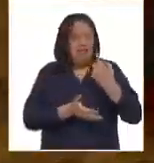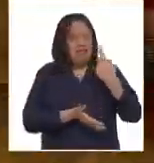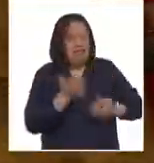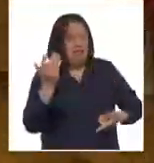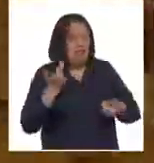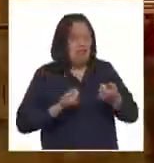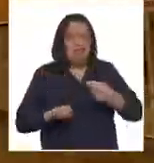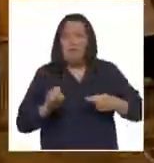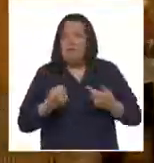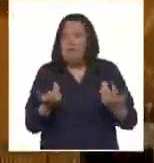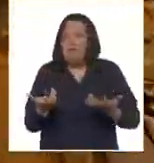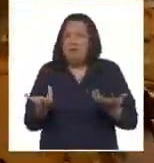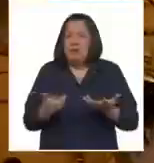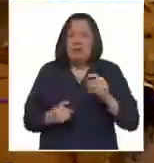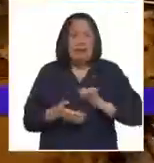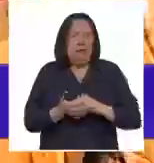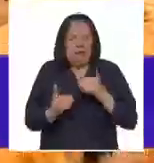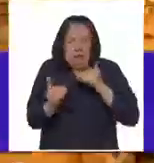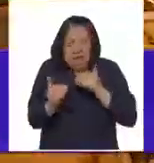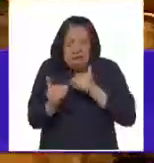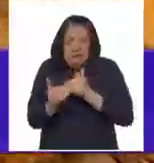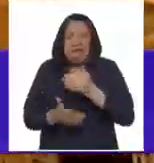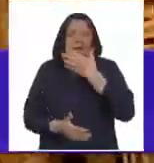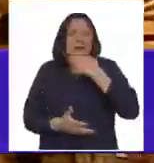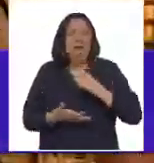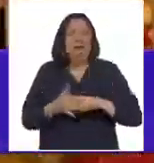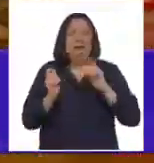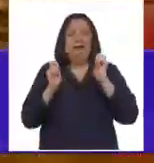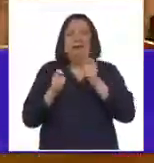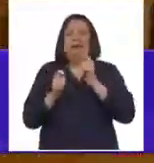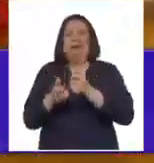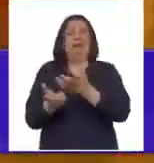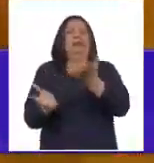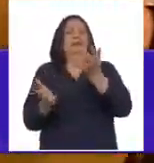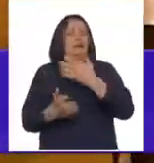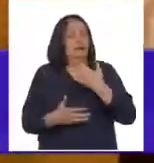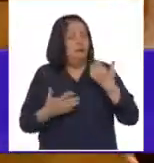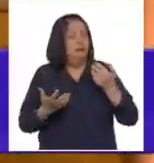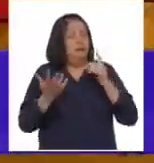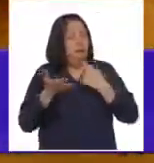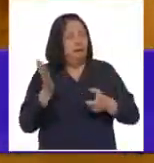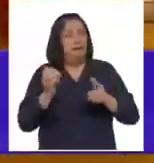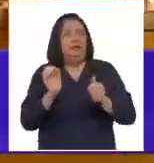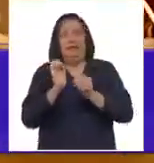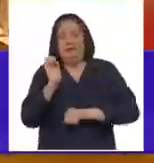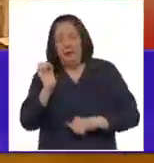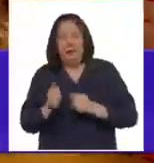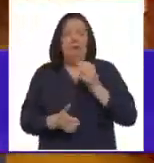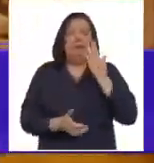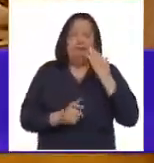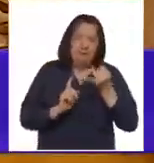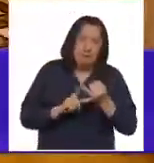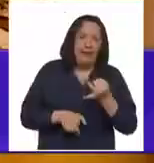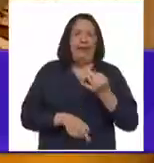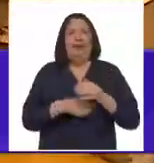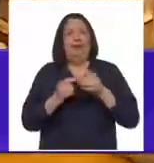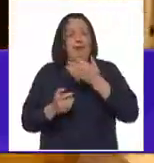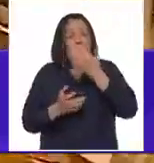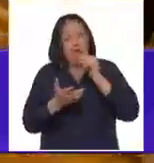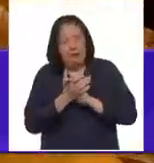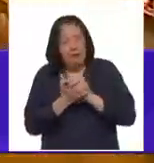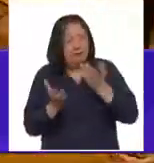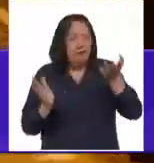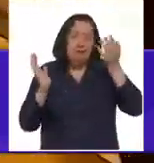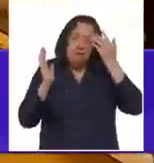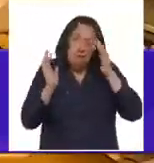vendiendo en las últimas horas, a pocos días de Navidad. El regalo ideal para, pues, la hermana, la mamá, la mejor